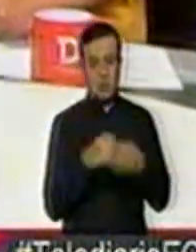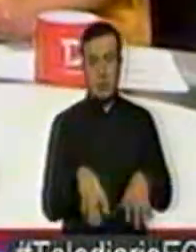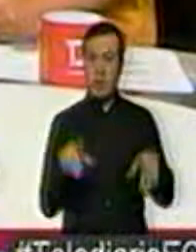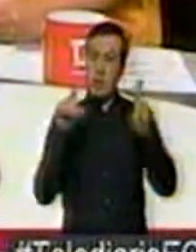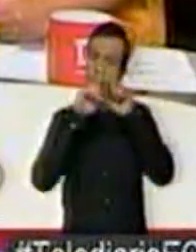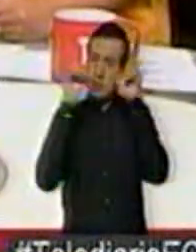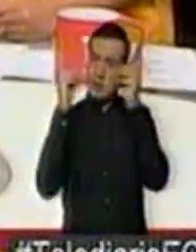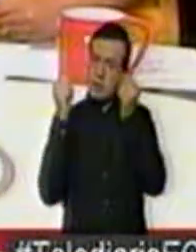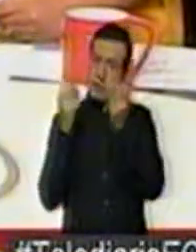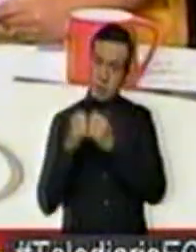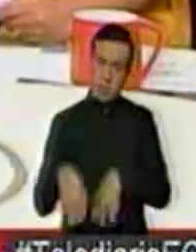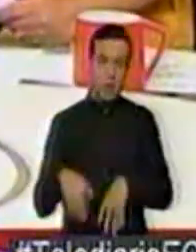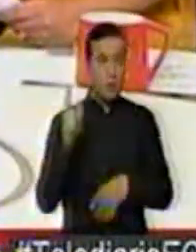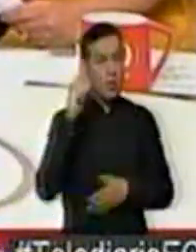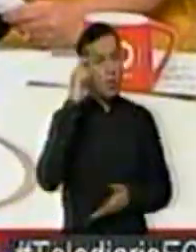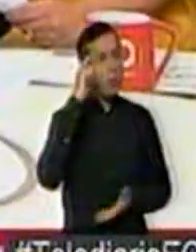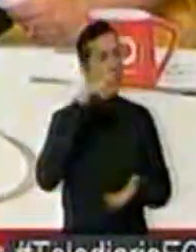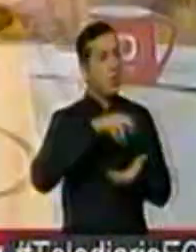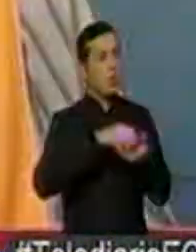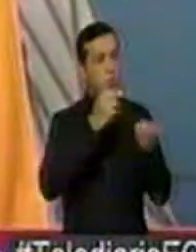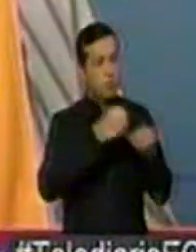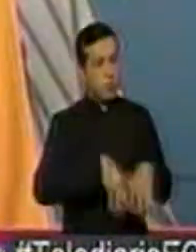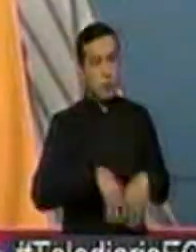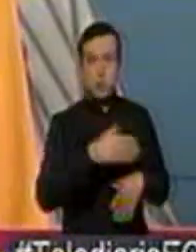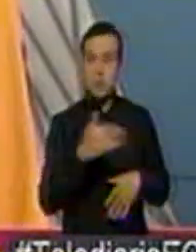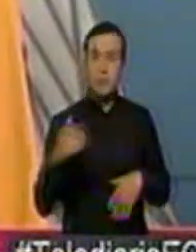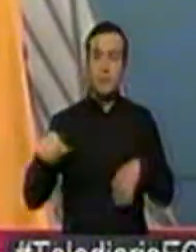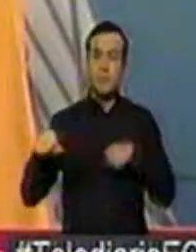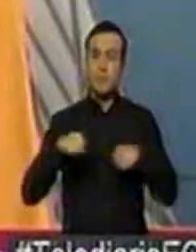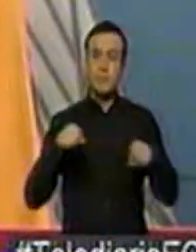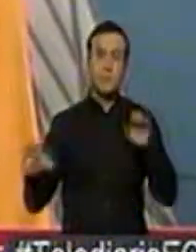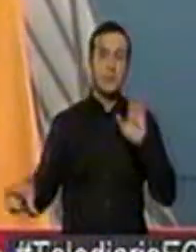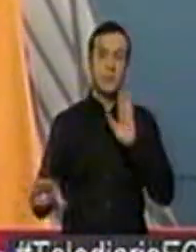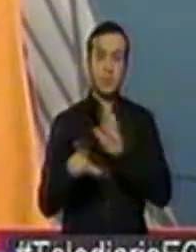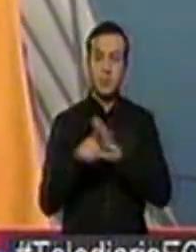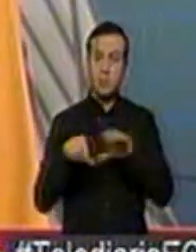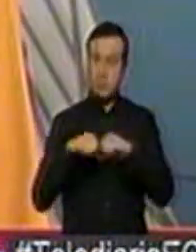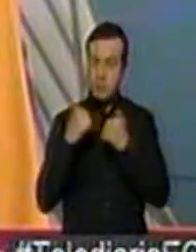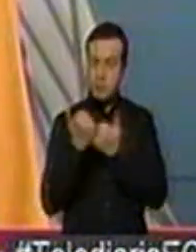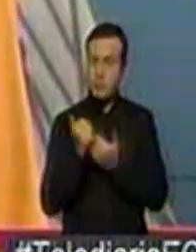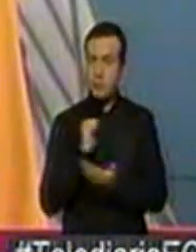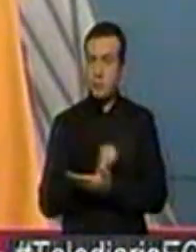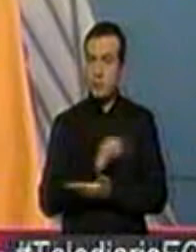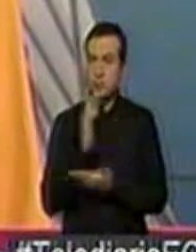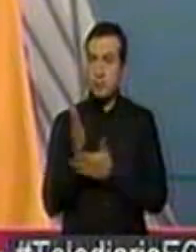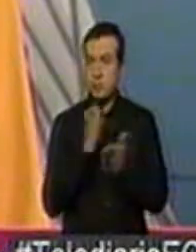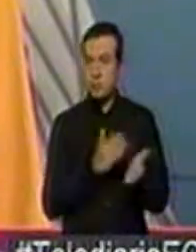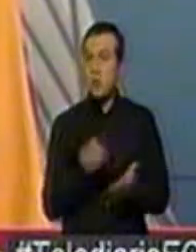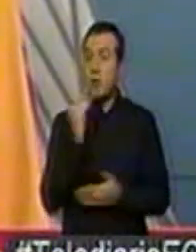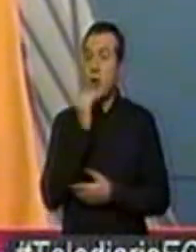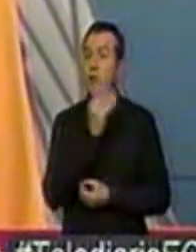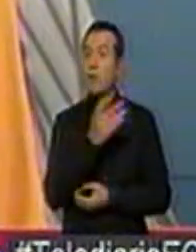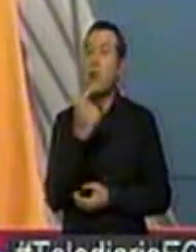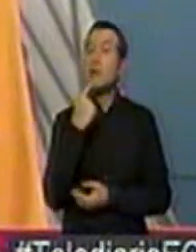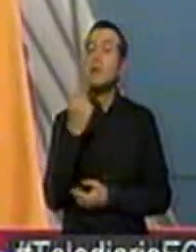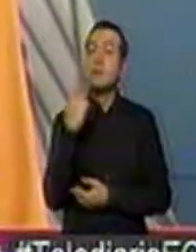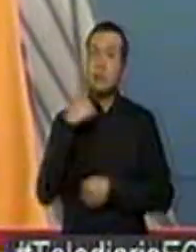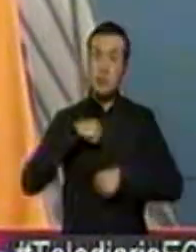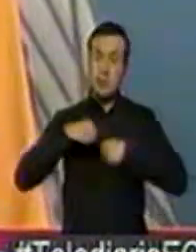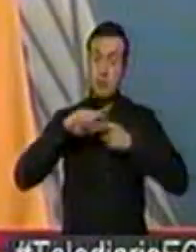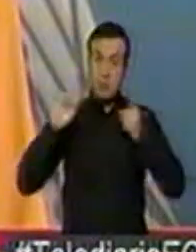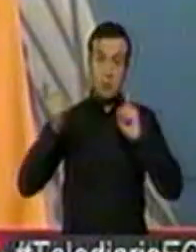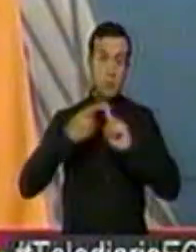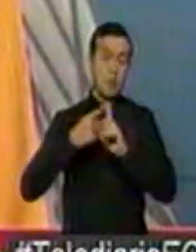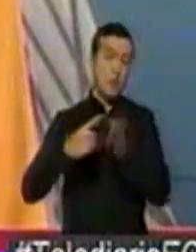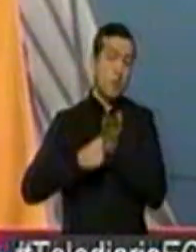y del estado ecuatorial como ven ustedes el tratamiento de esta ley en la asamblea que a usted me decía que se va a tratar en primer debate